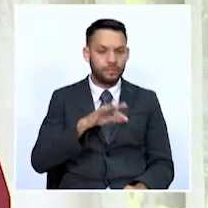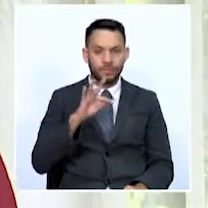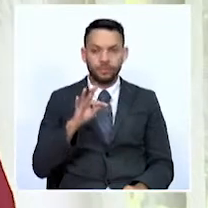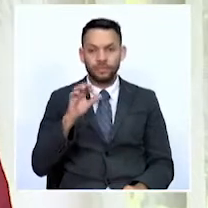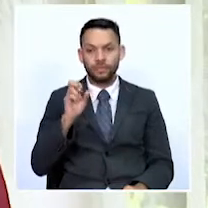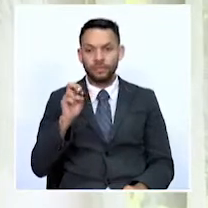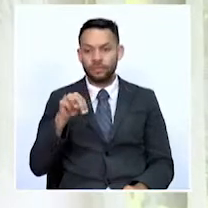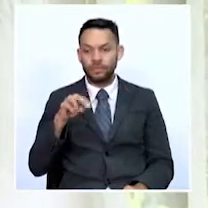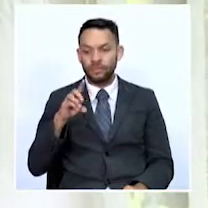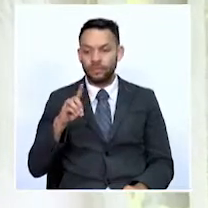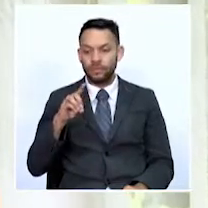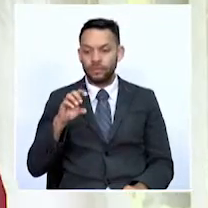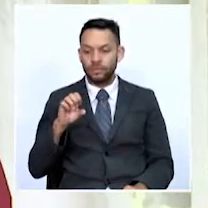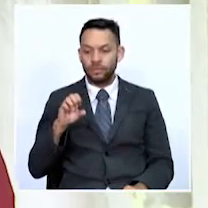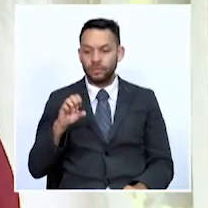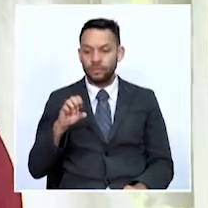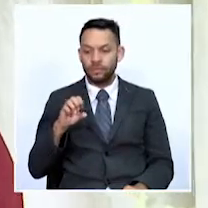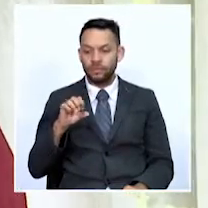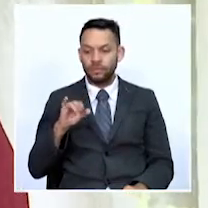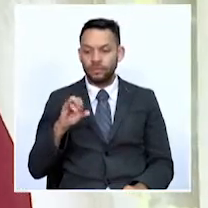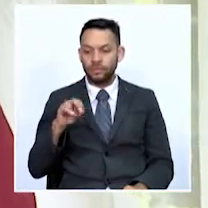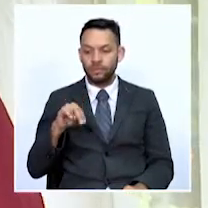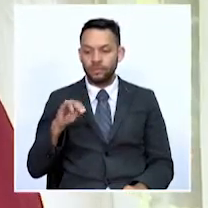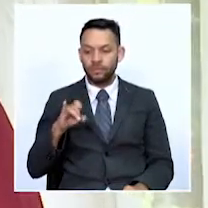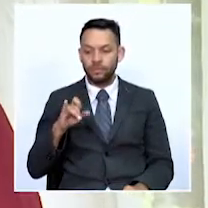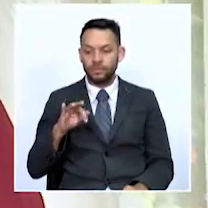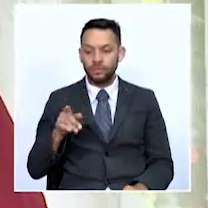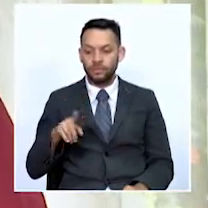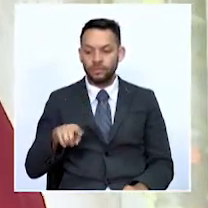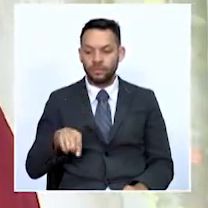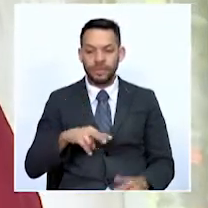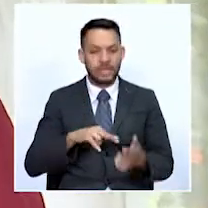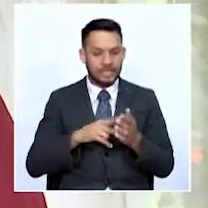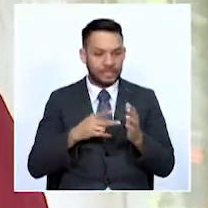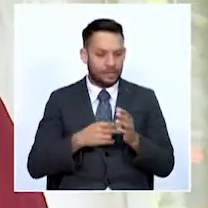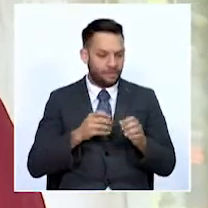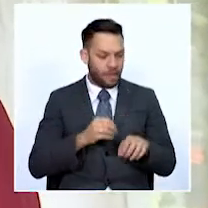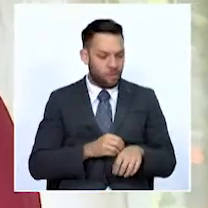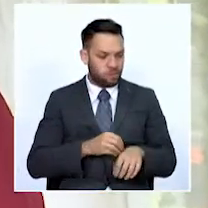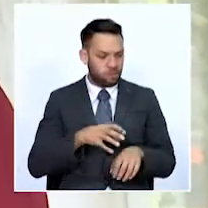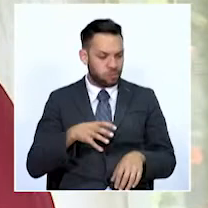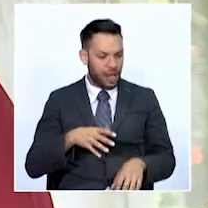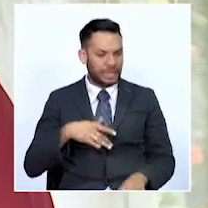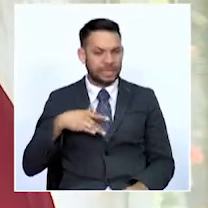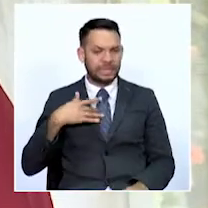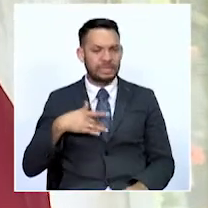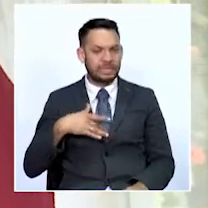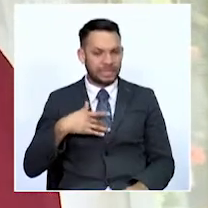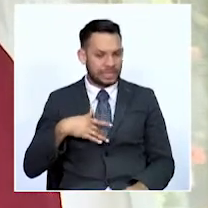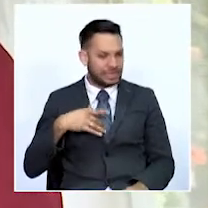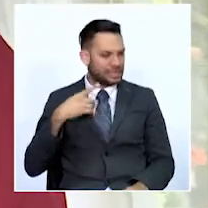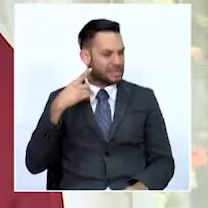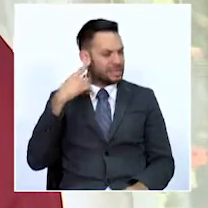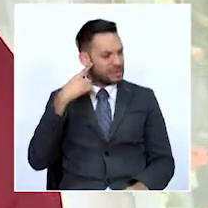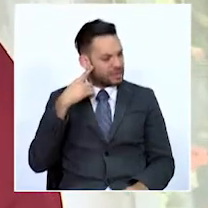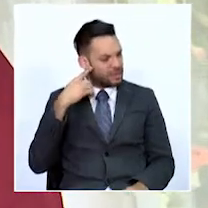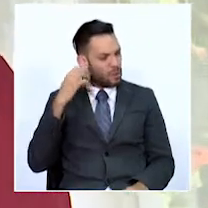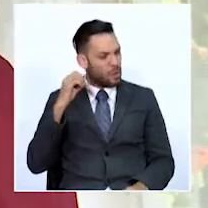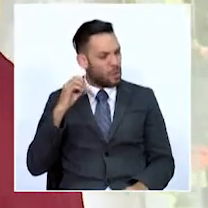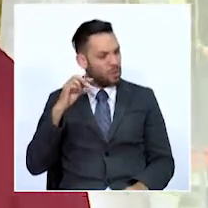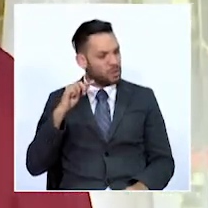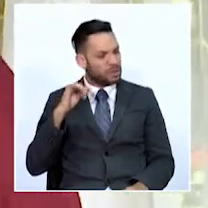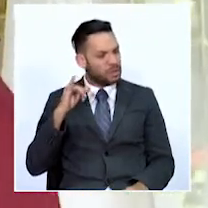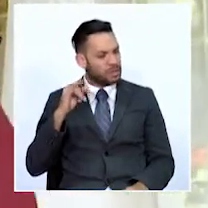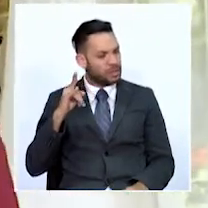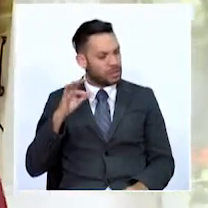les explicamos que todo lo que termine en itis es inflamación. Tendinitis, gastritis, colitis, otitis. En este caso, ¿qué